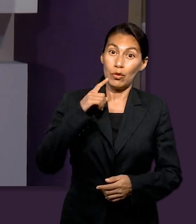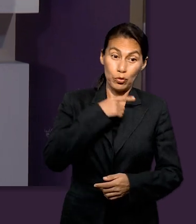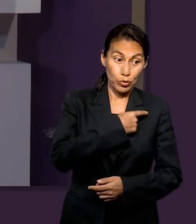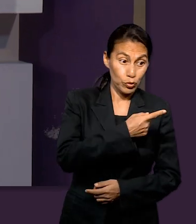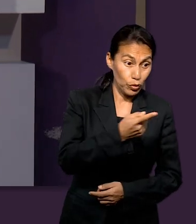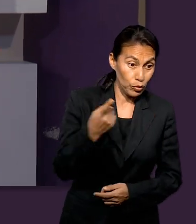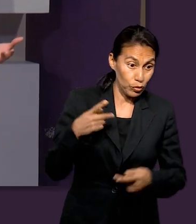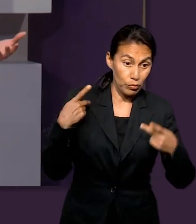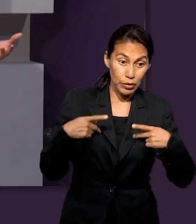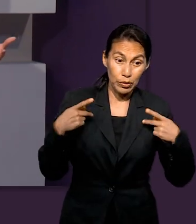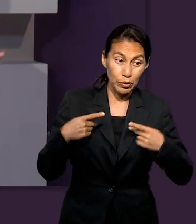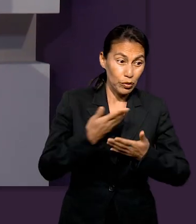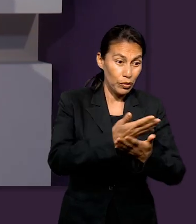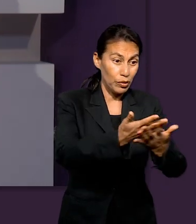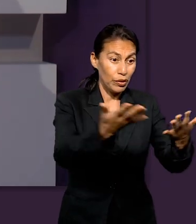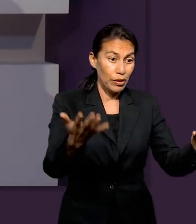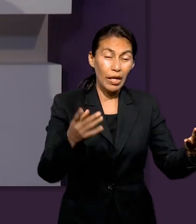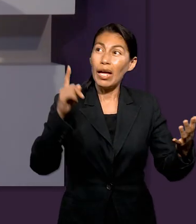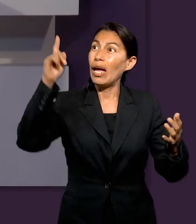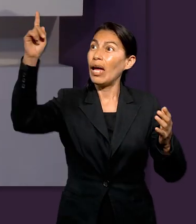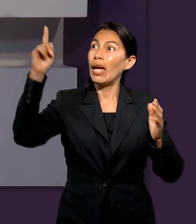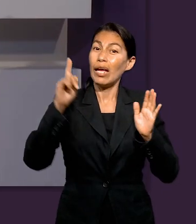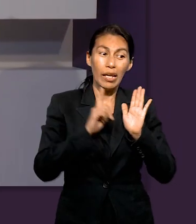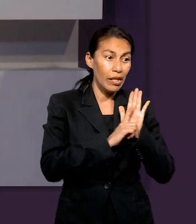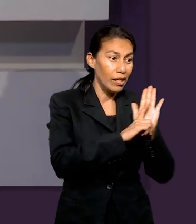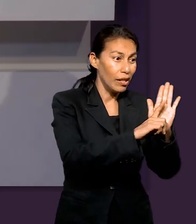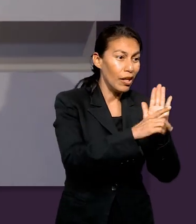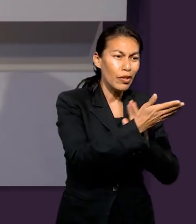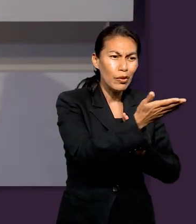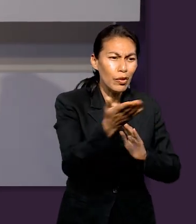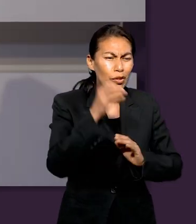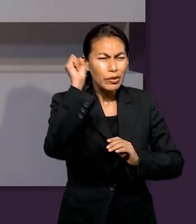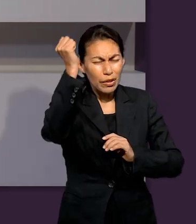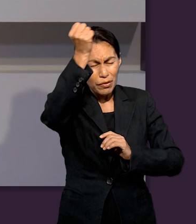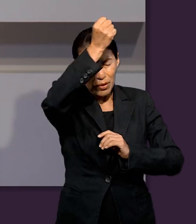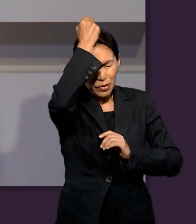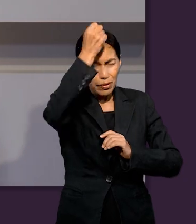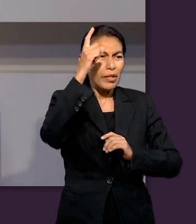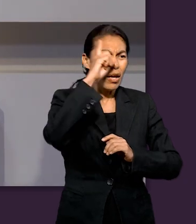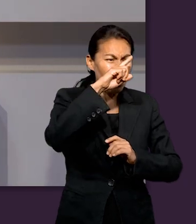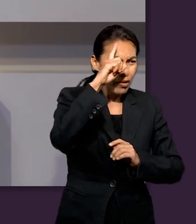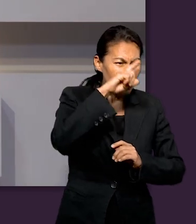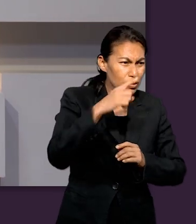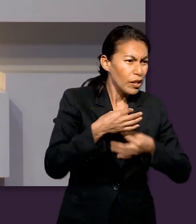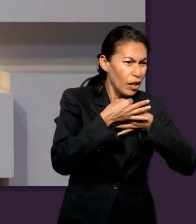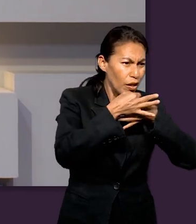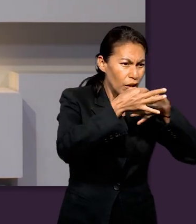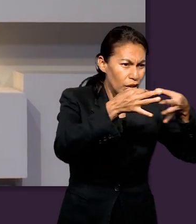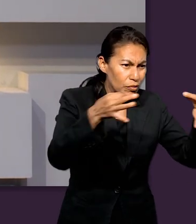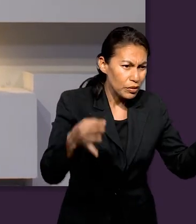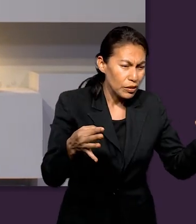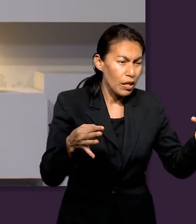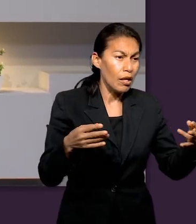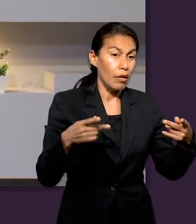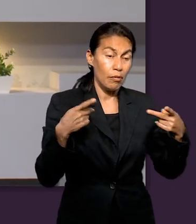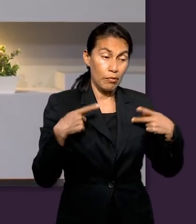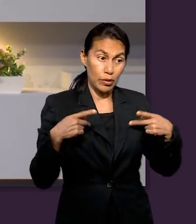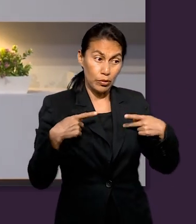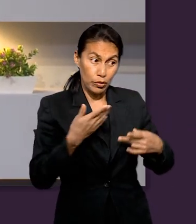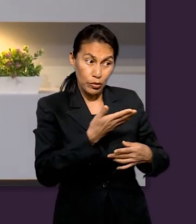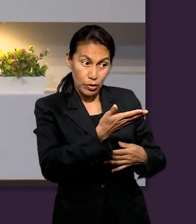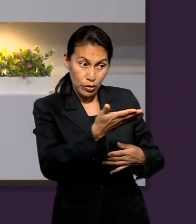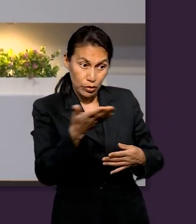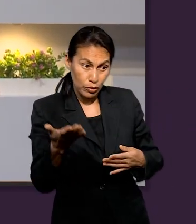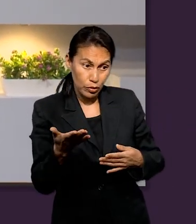a Él anunciamos nosotros, amonestando a todo hombre y enseñando a todo hombre con toda sabiduría,